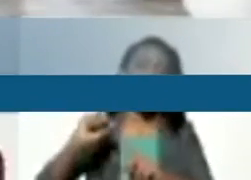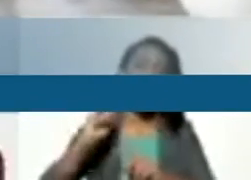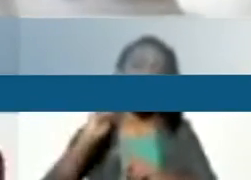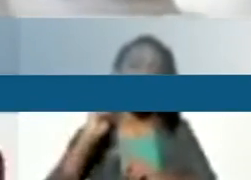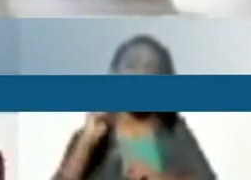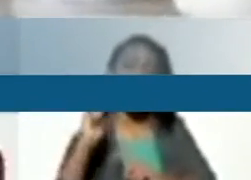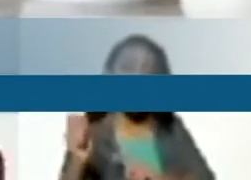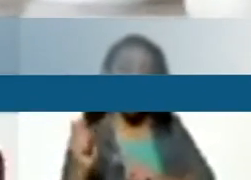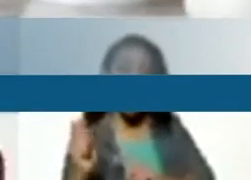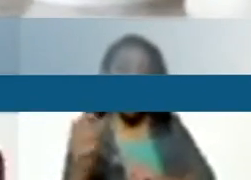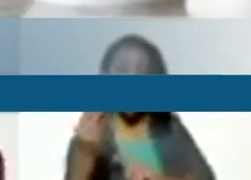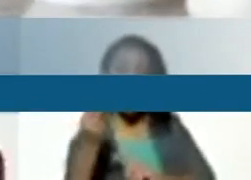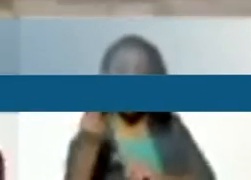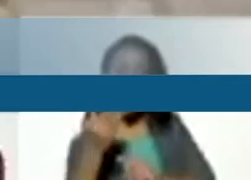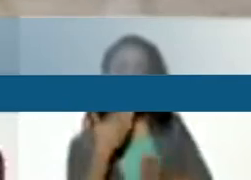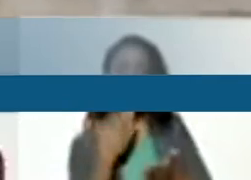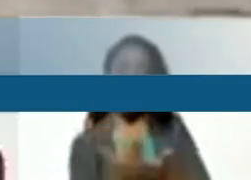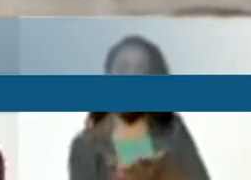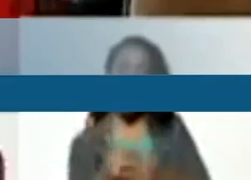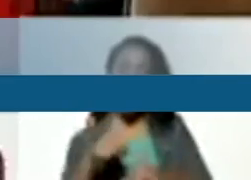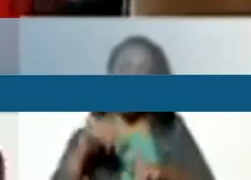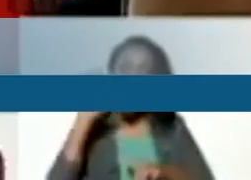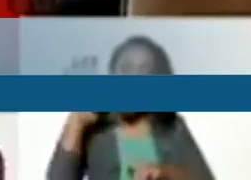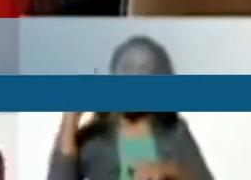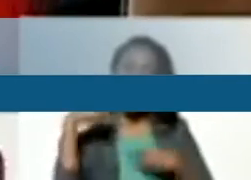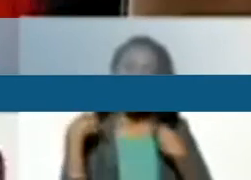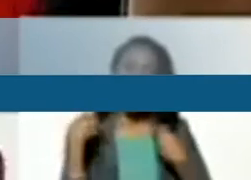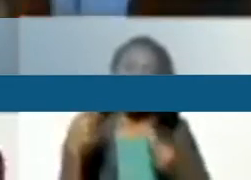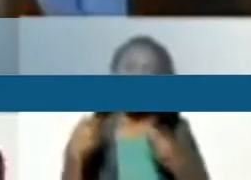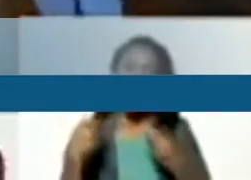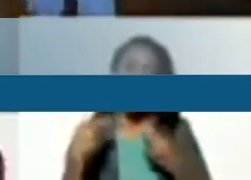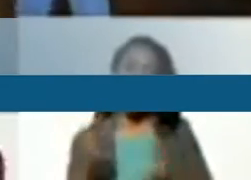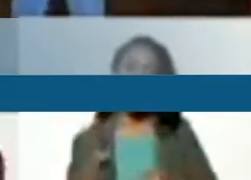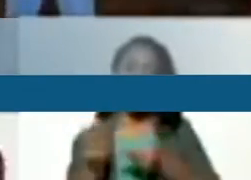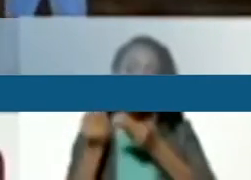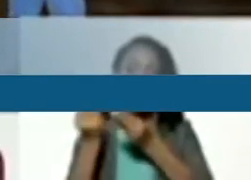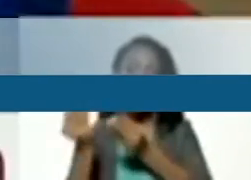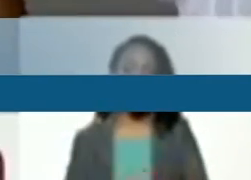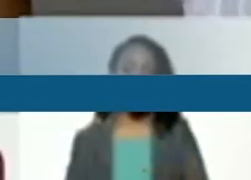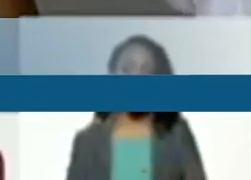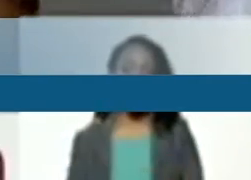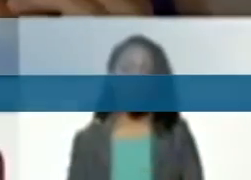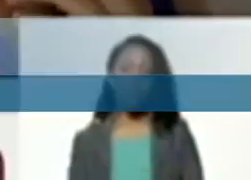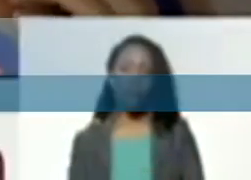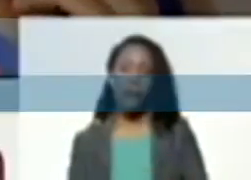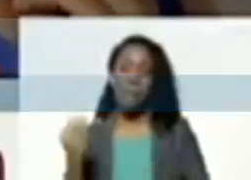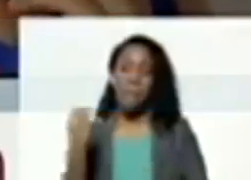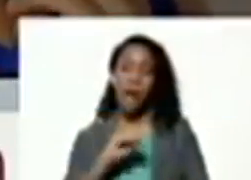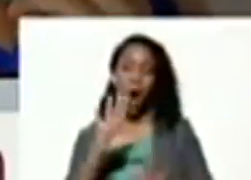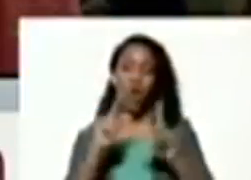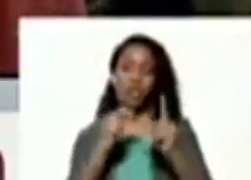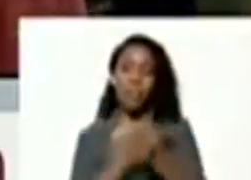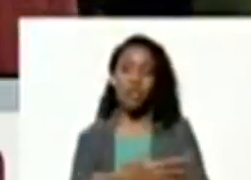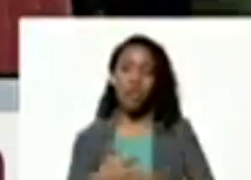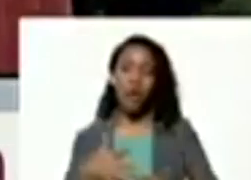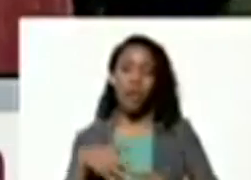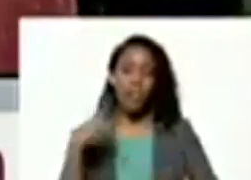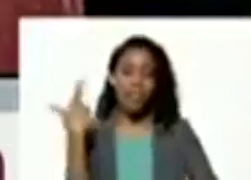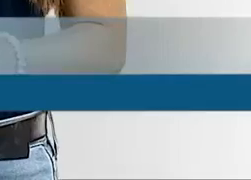dinero que se le pide al país para garantizar más de 11 millones de